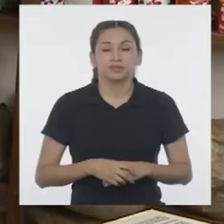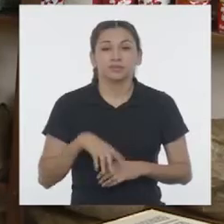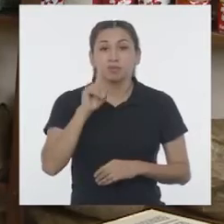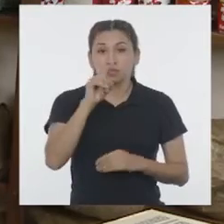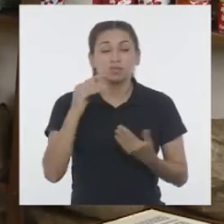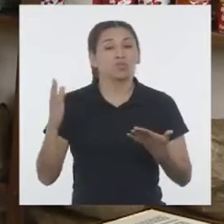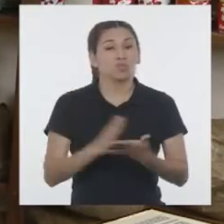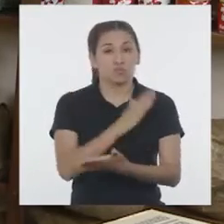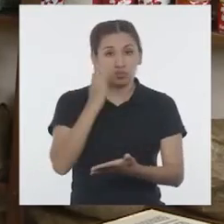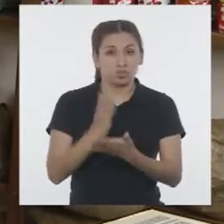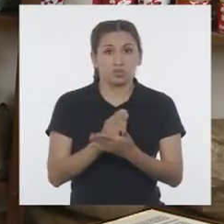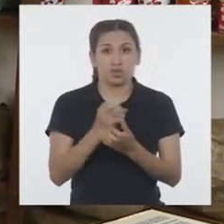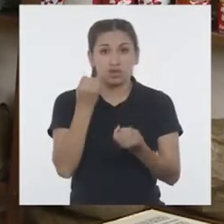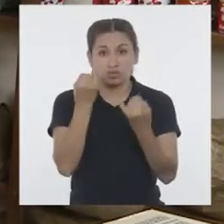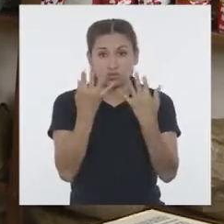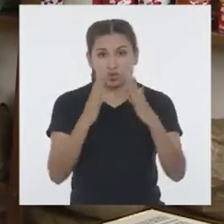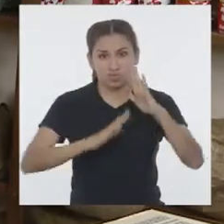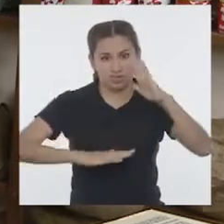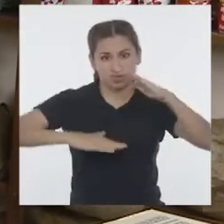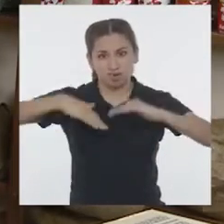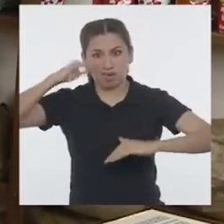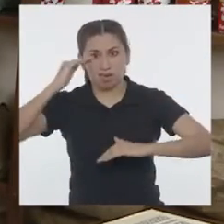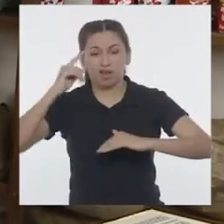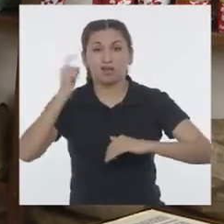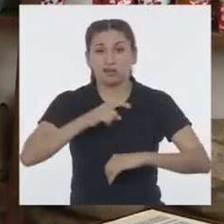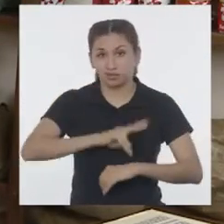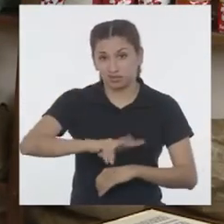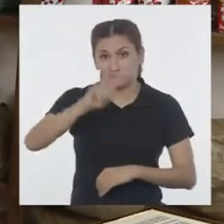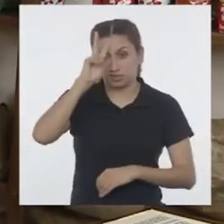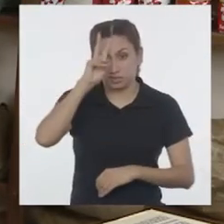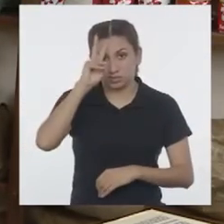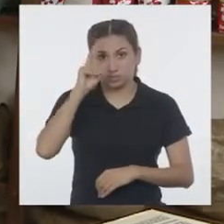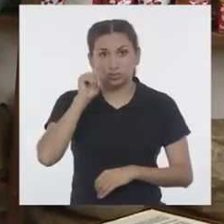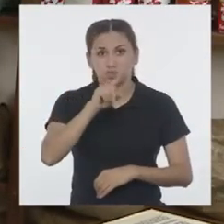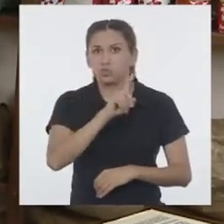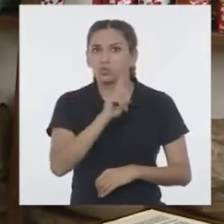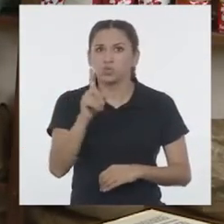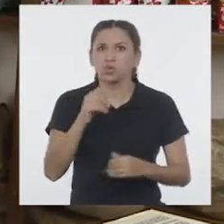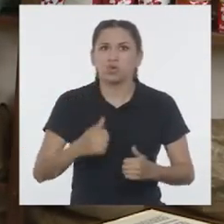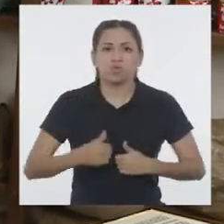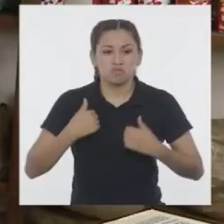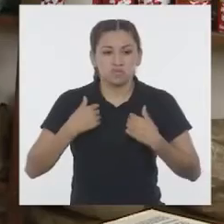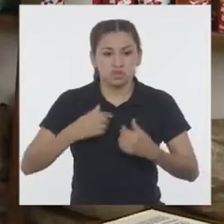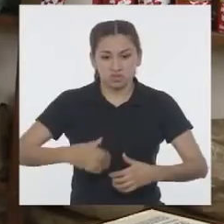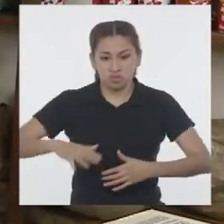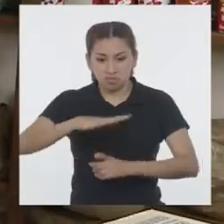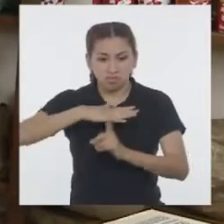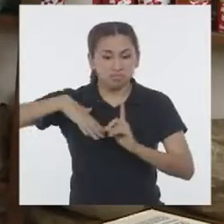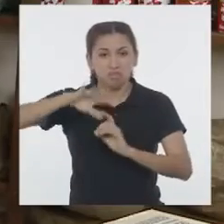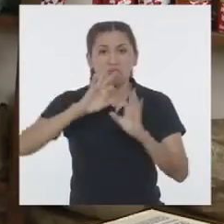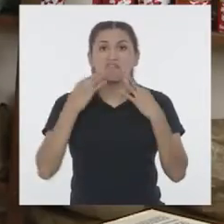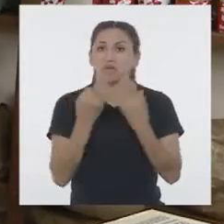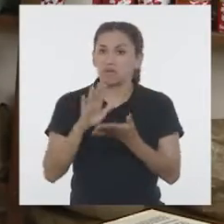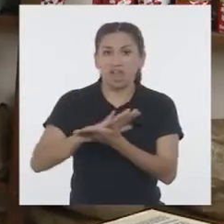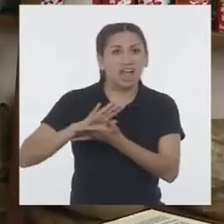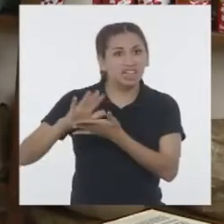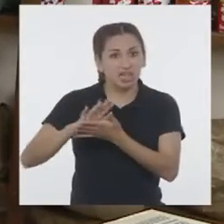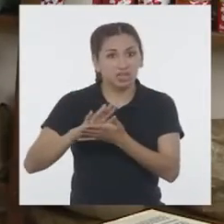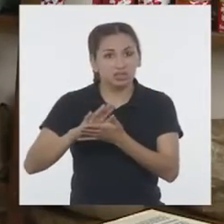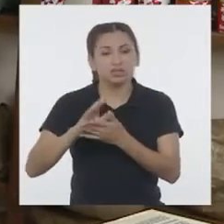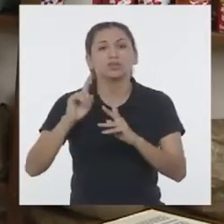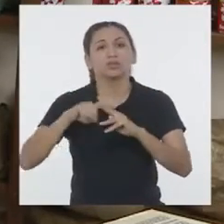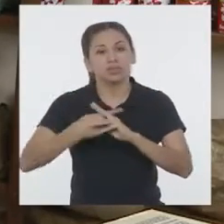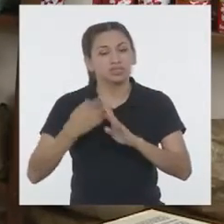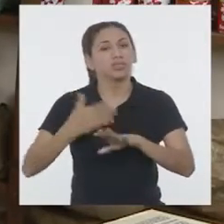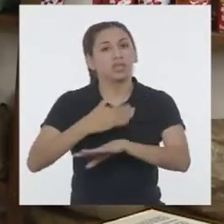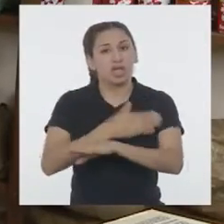Al ser una problemática con cifras tan elevadas en el país, así no vivamos en un entorno violento, debemos abordarlo